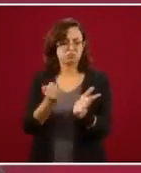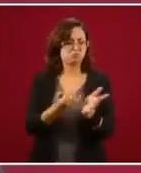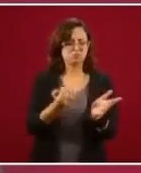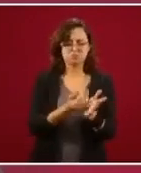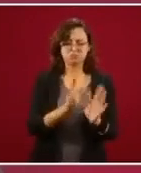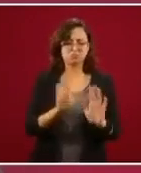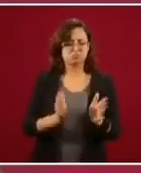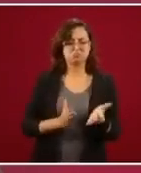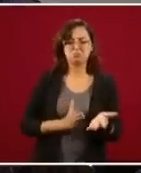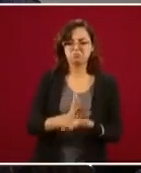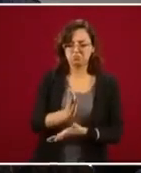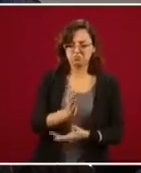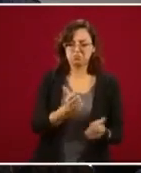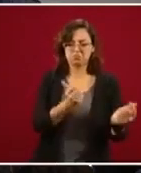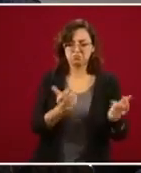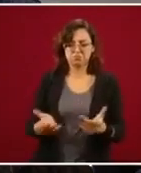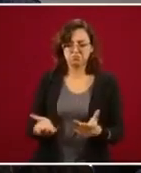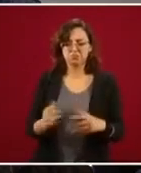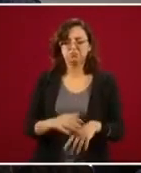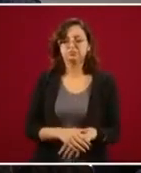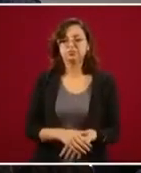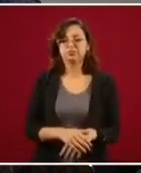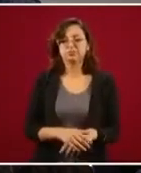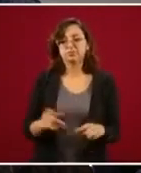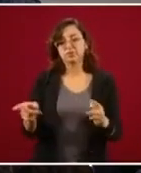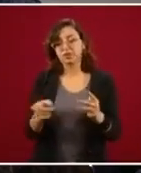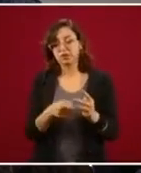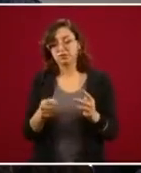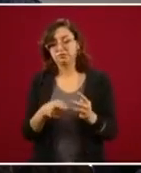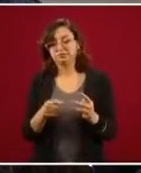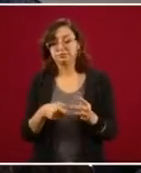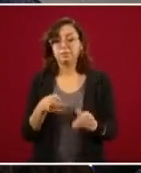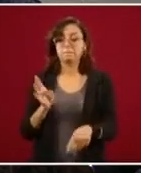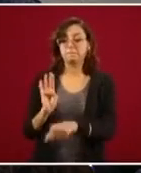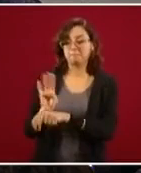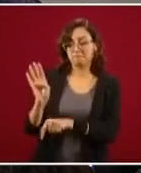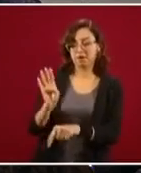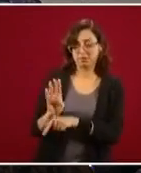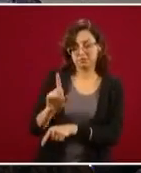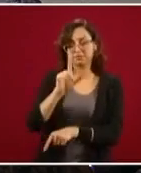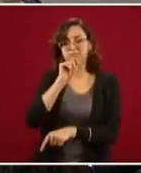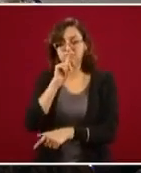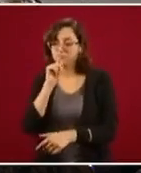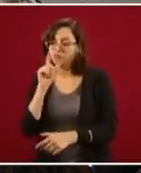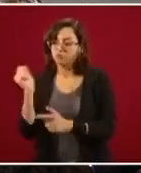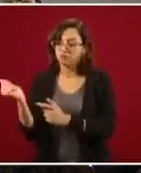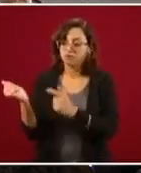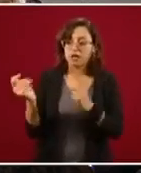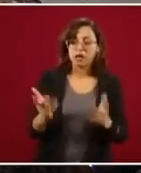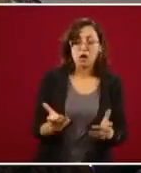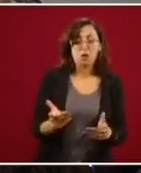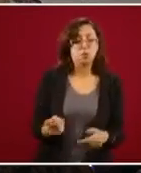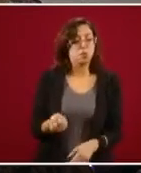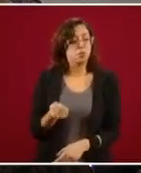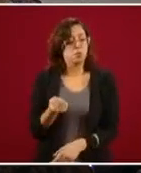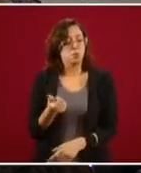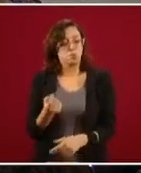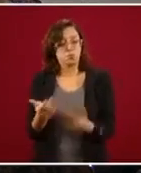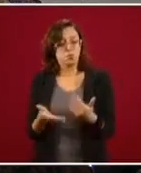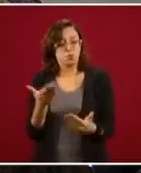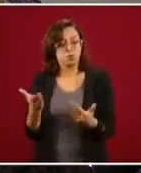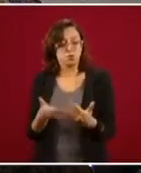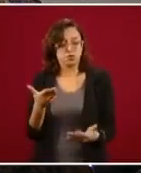de las importaciones viene fundamentalmente de Brasil y una pequeña parte de